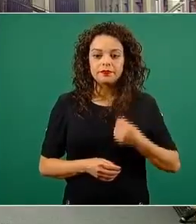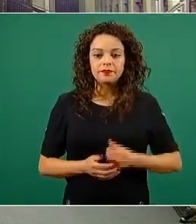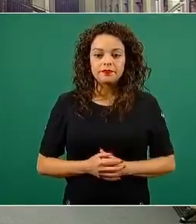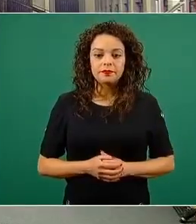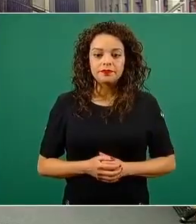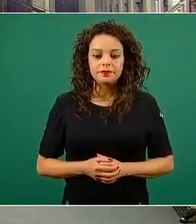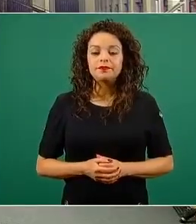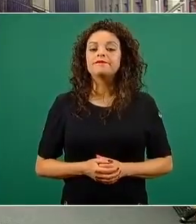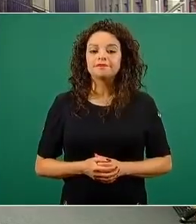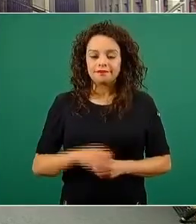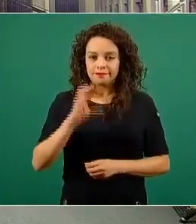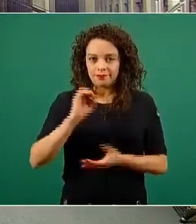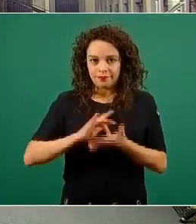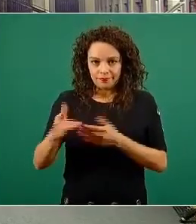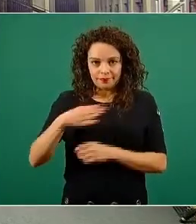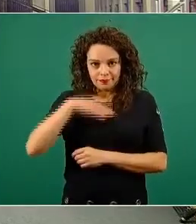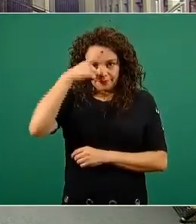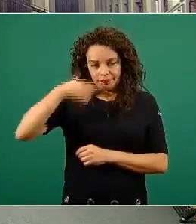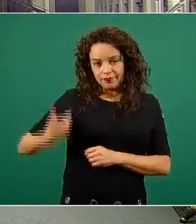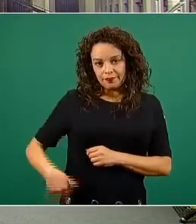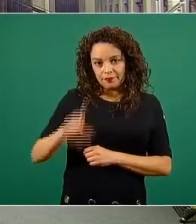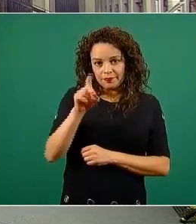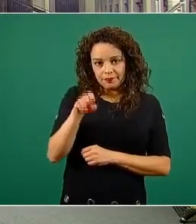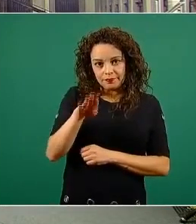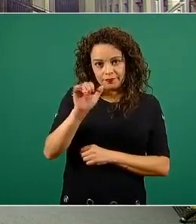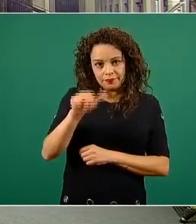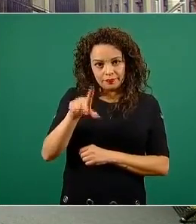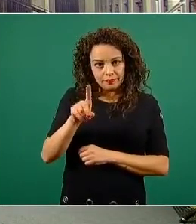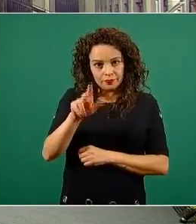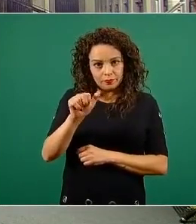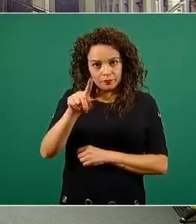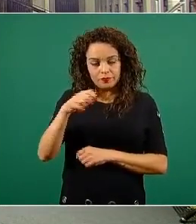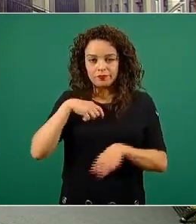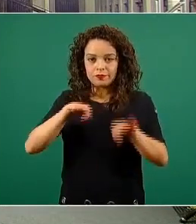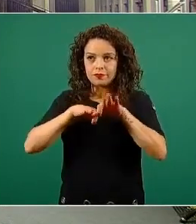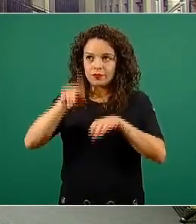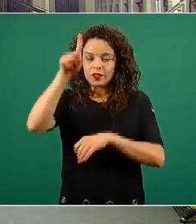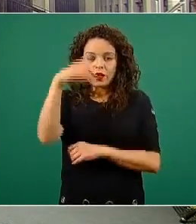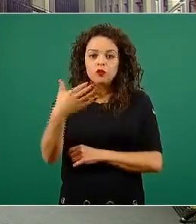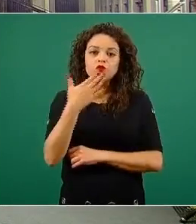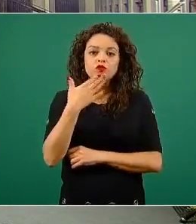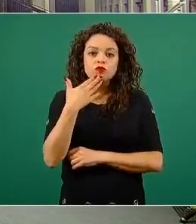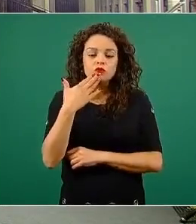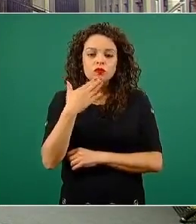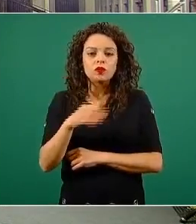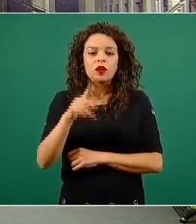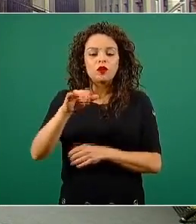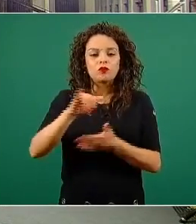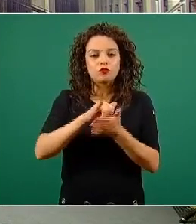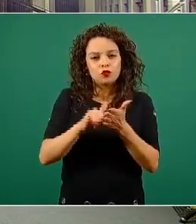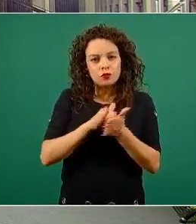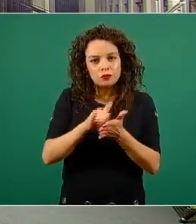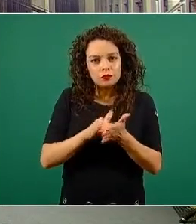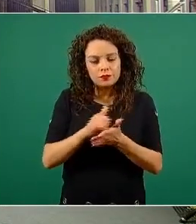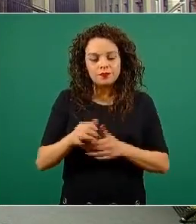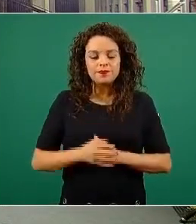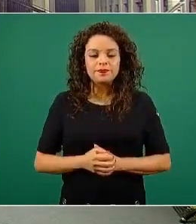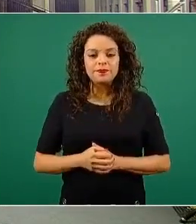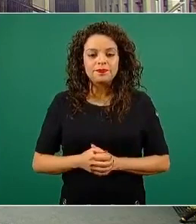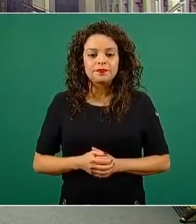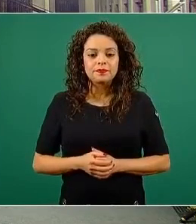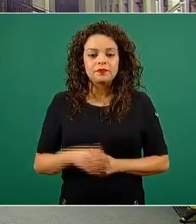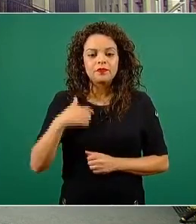Sí, gracias. Buenas noches. Demián Duarte, del canal Sonora Power de YouTube, Lobos FM, Política y Rock and Roll Radio. Tengo un par de